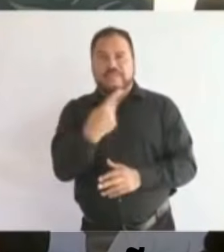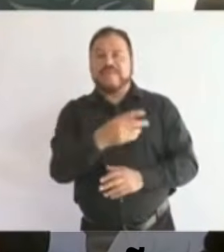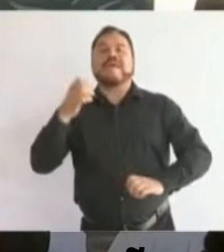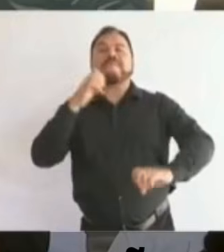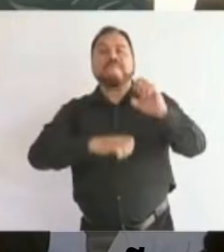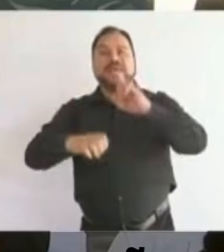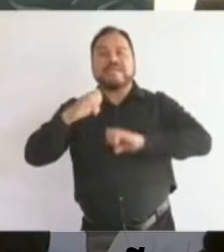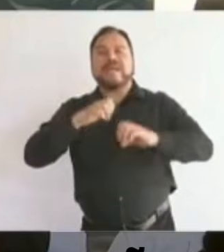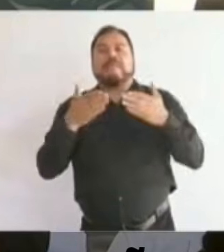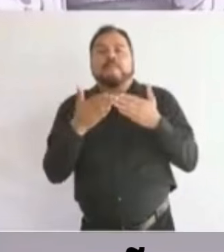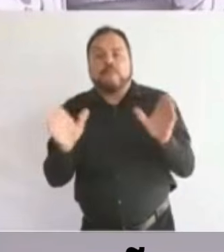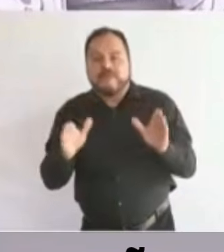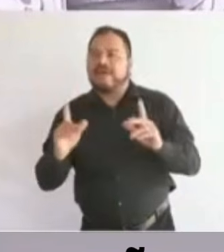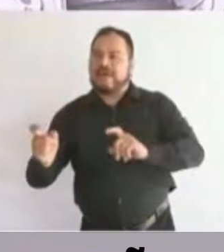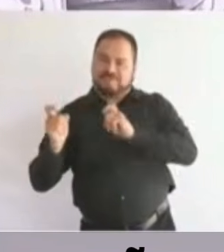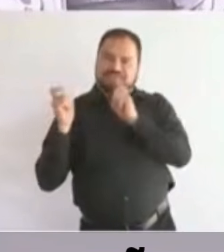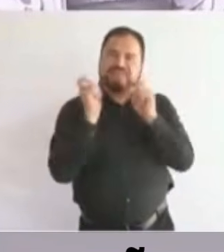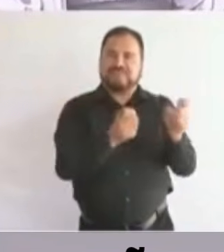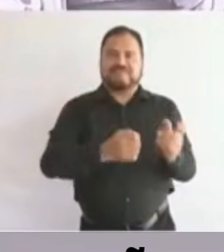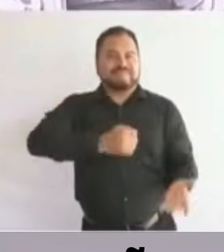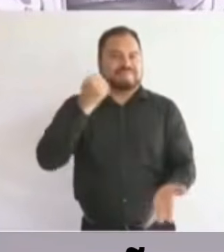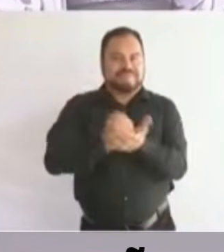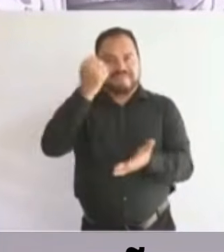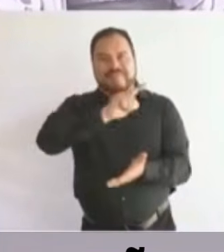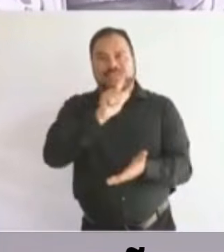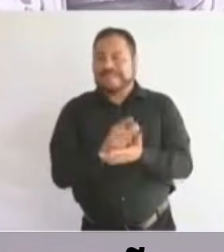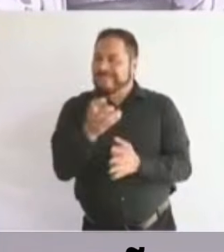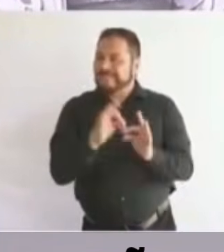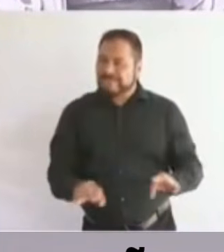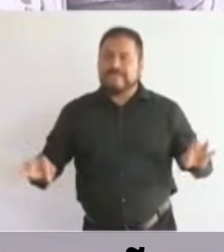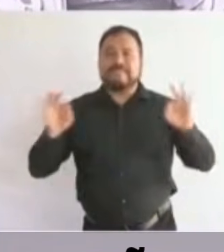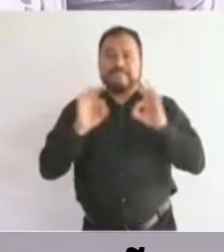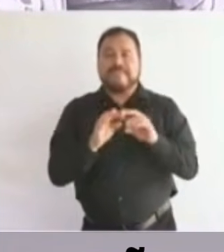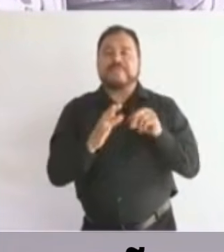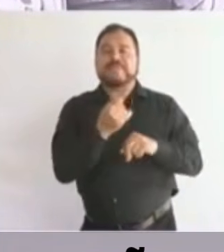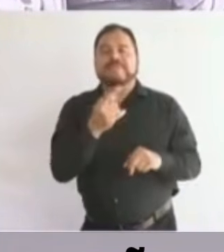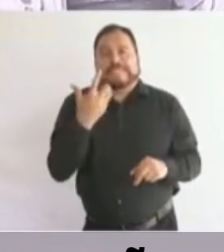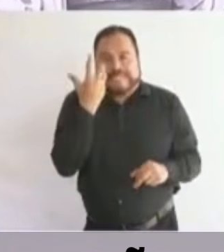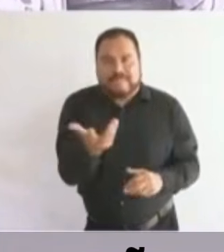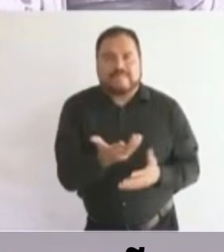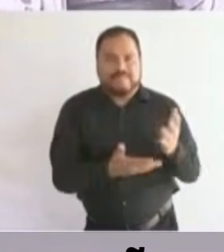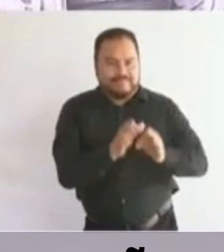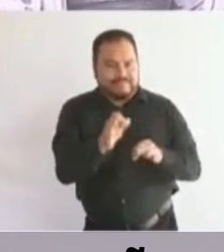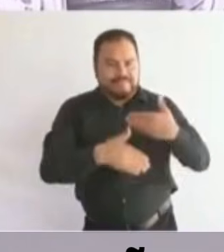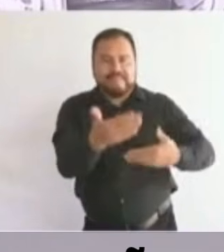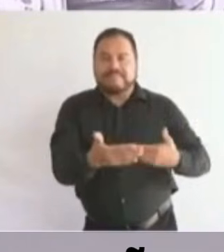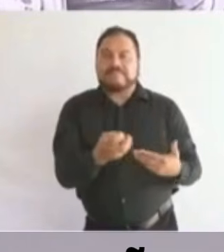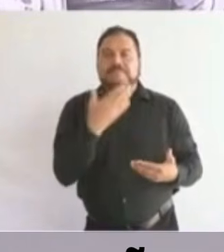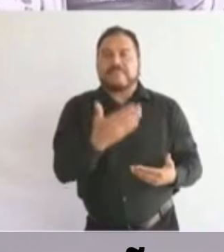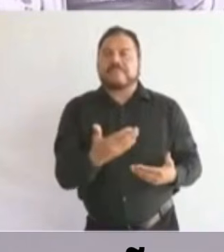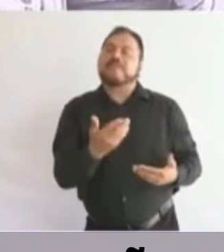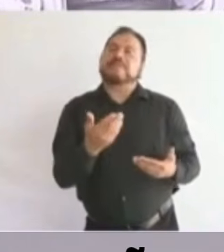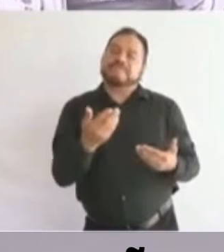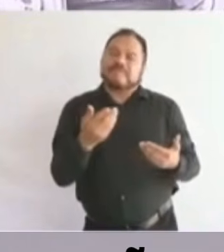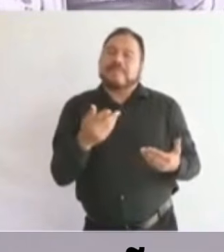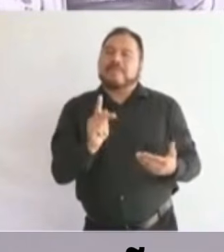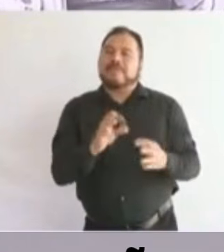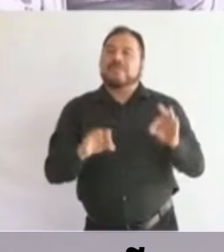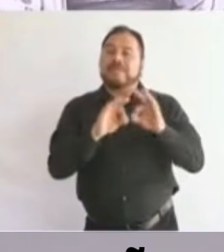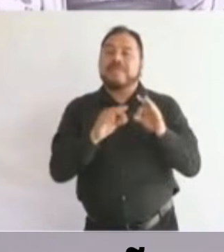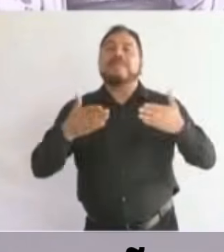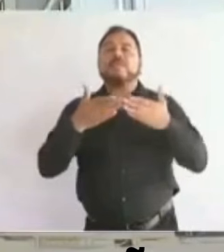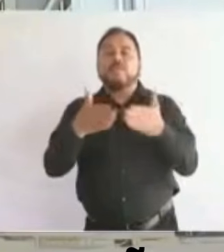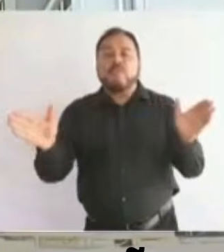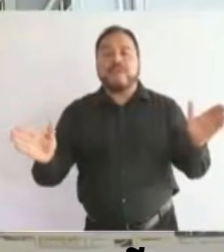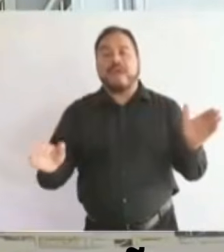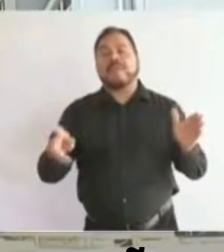empresa pública. Muy importante, porque claro que queremos que sea productiva, ese no es el problema. El problema es que es una empresa pública del